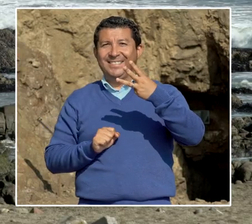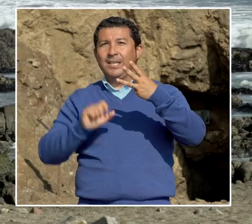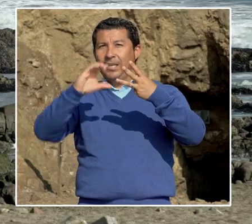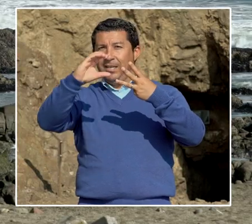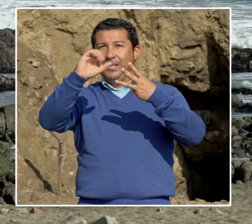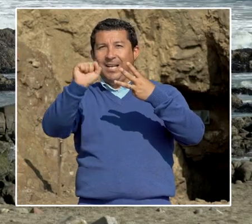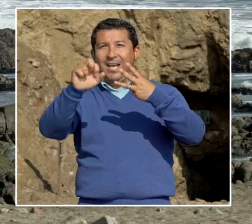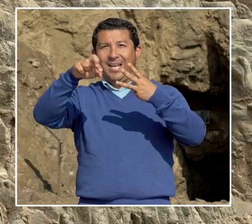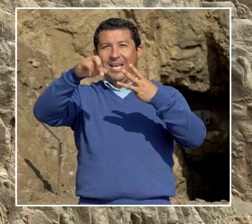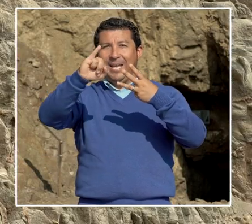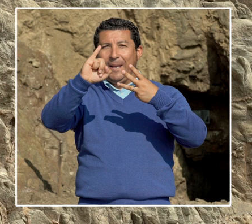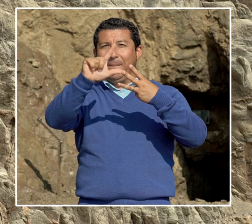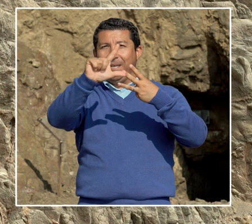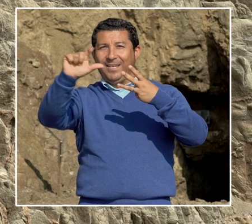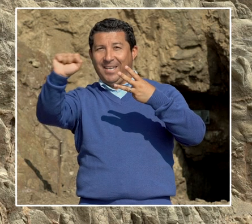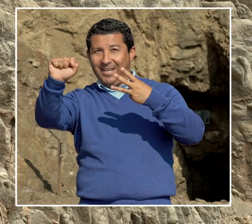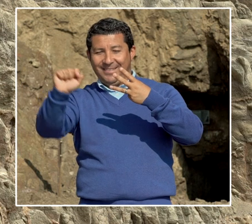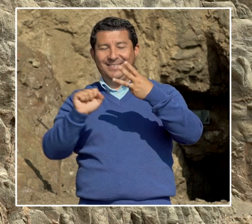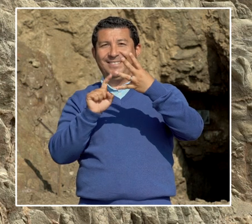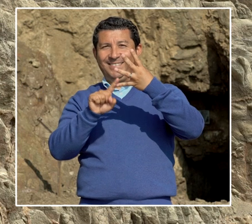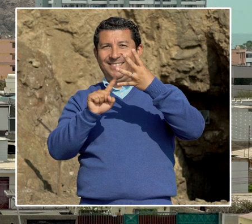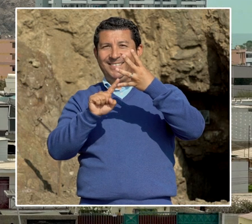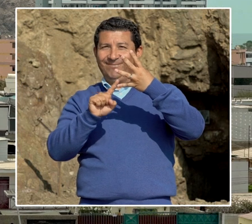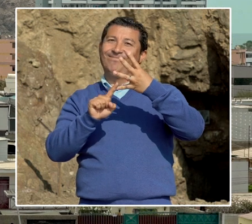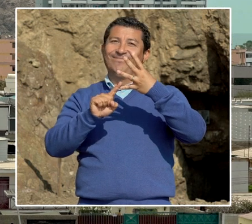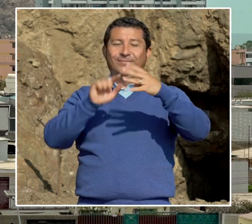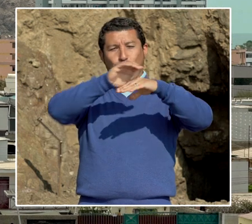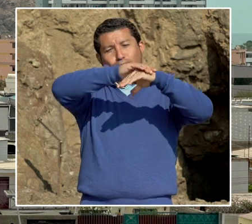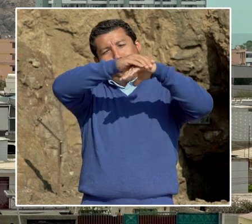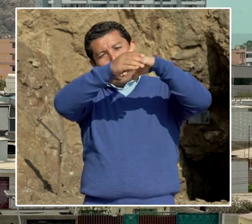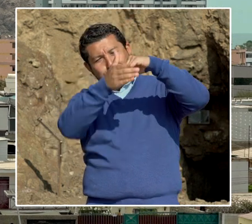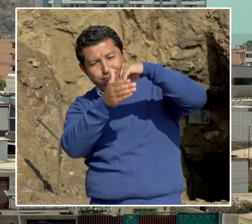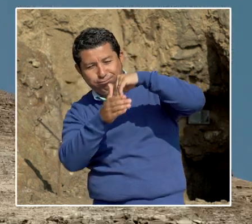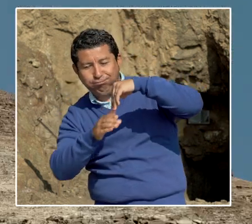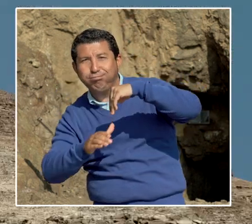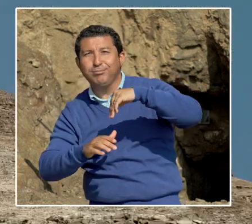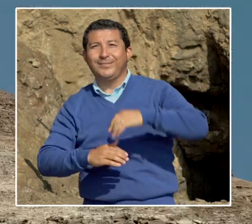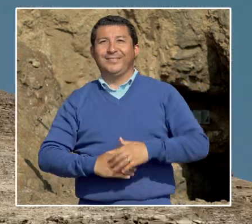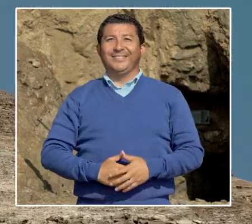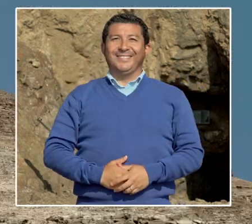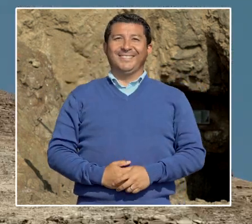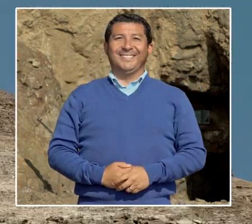la capilla y el morro